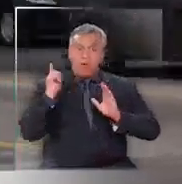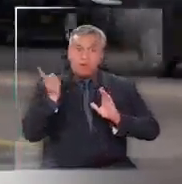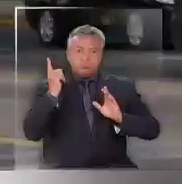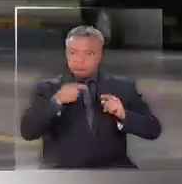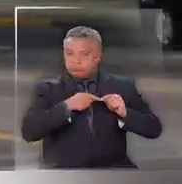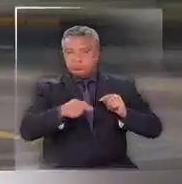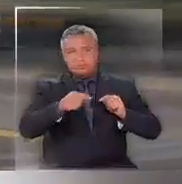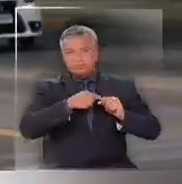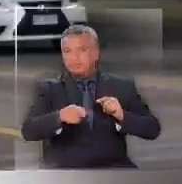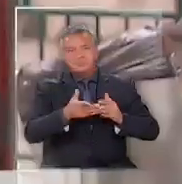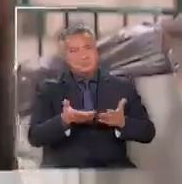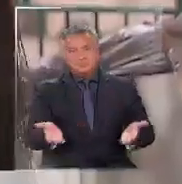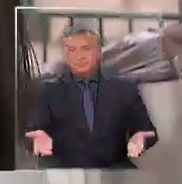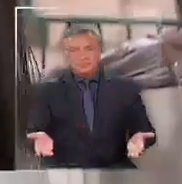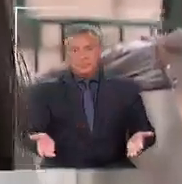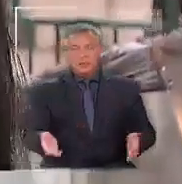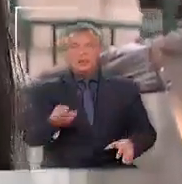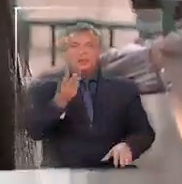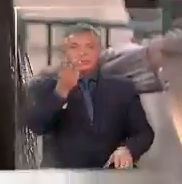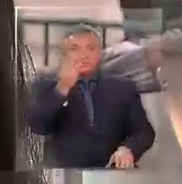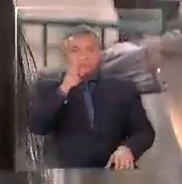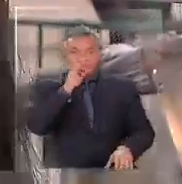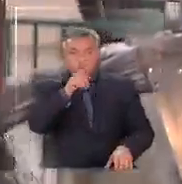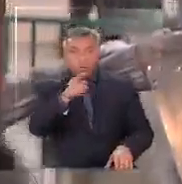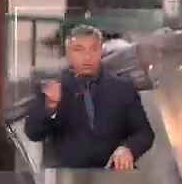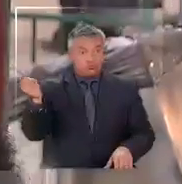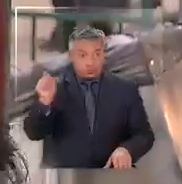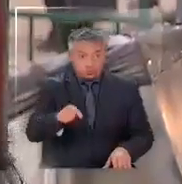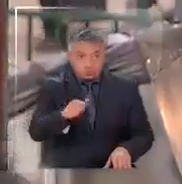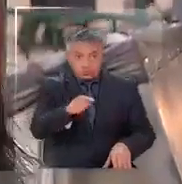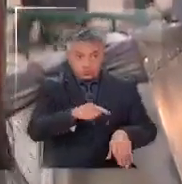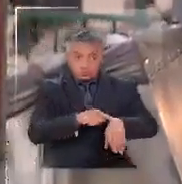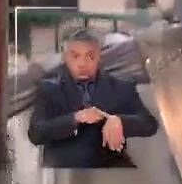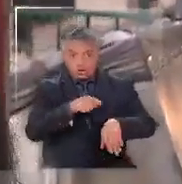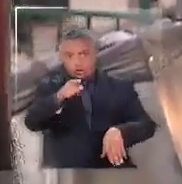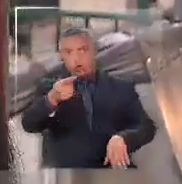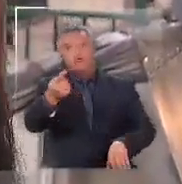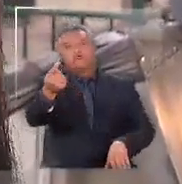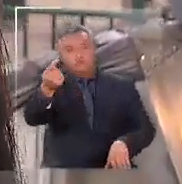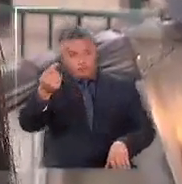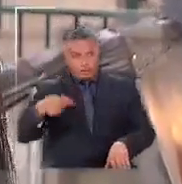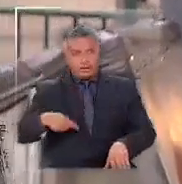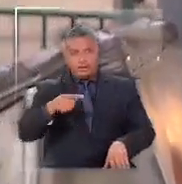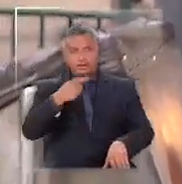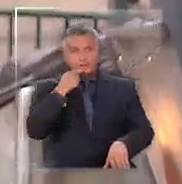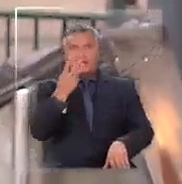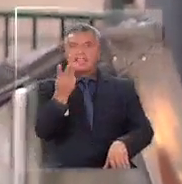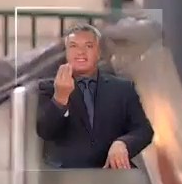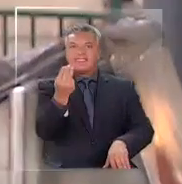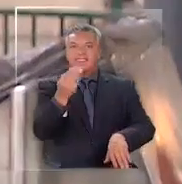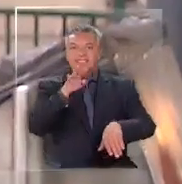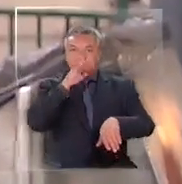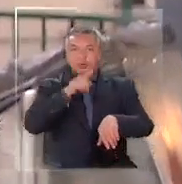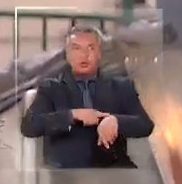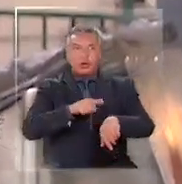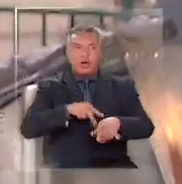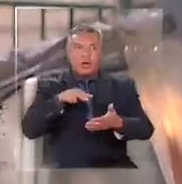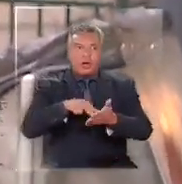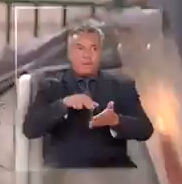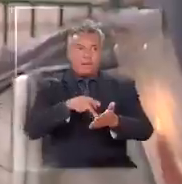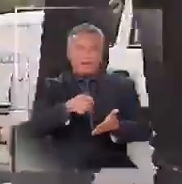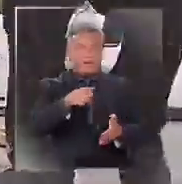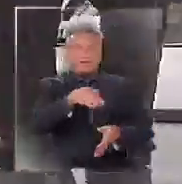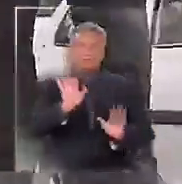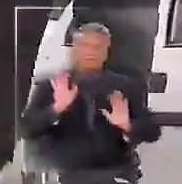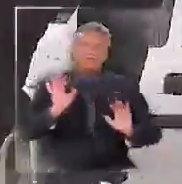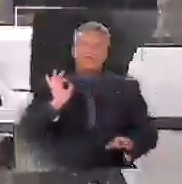regularidad. 13 minutos, ¿tú ya llegó o no? Sí, ahí viene. Ahí viene, 13 minutos de espera. Sí, es lo